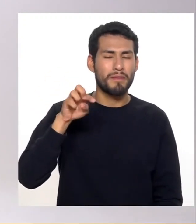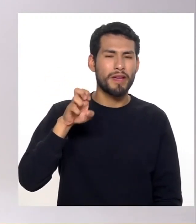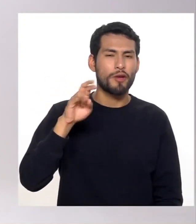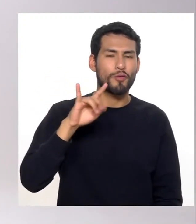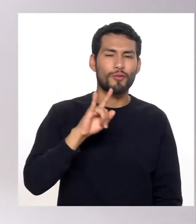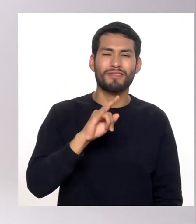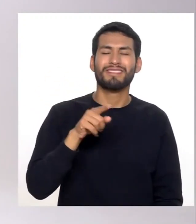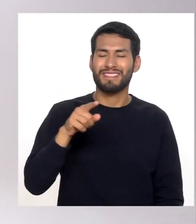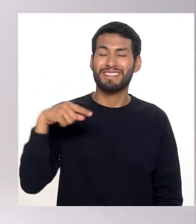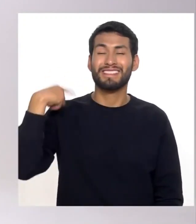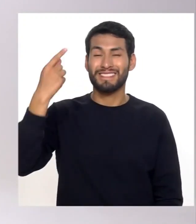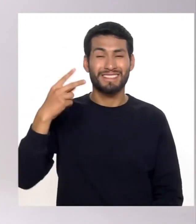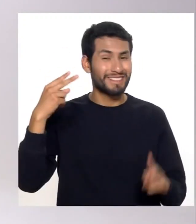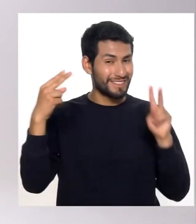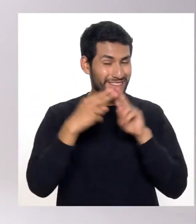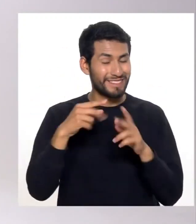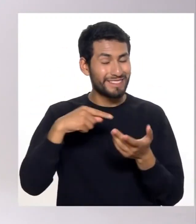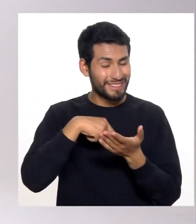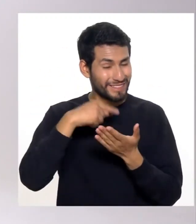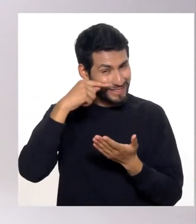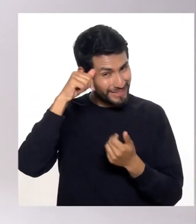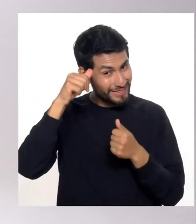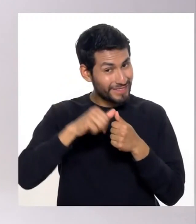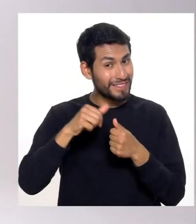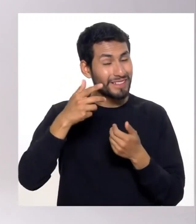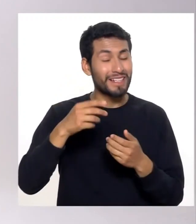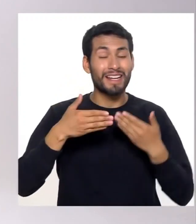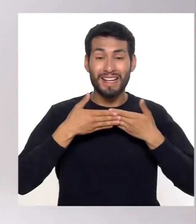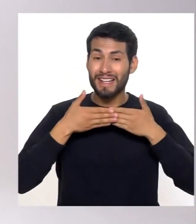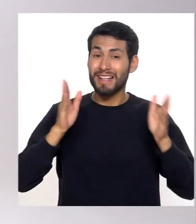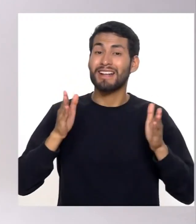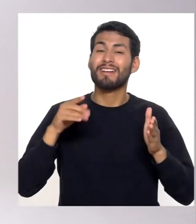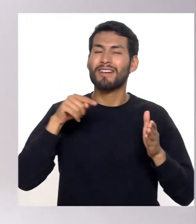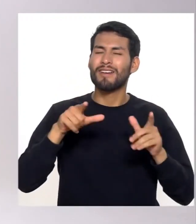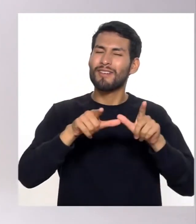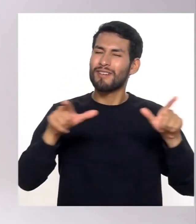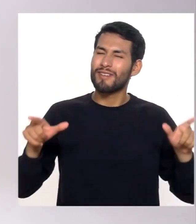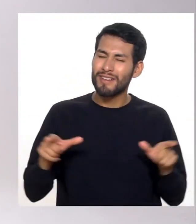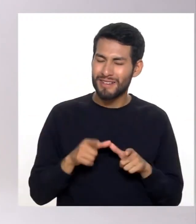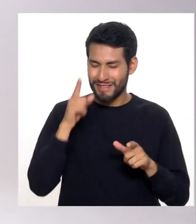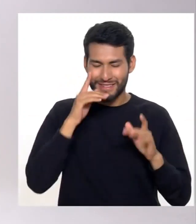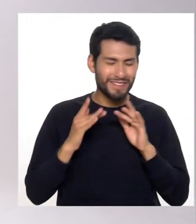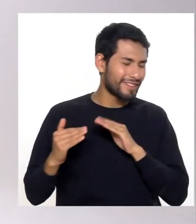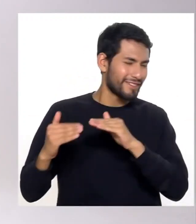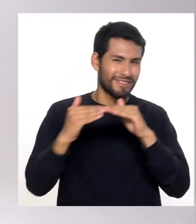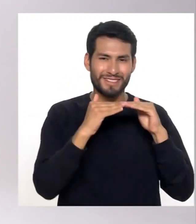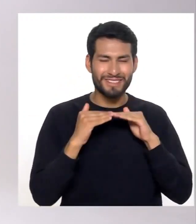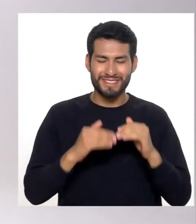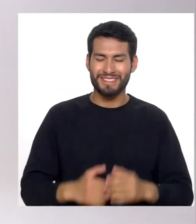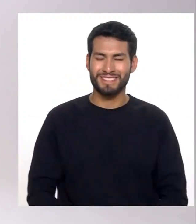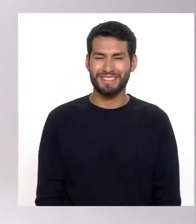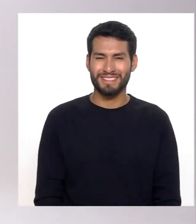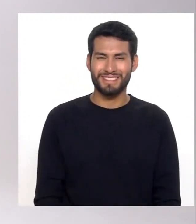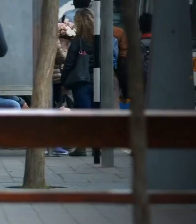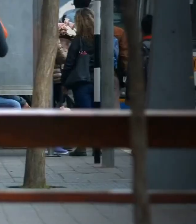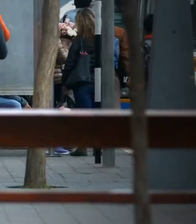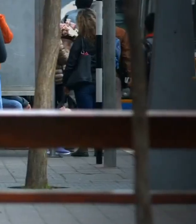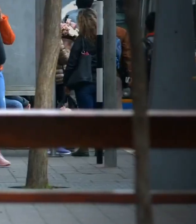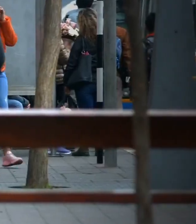@sinbarreras TV Perú. Hasta la próxima semana. Y recuerden, Sin Barreras, un espacio por la igualdad.